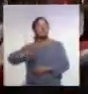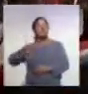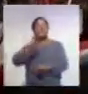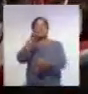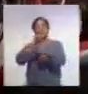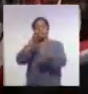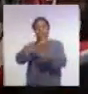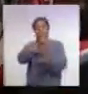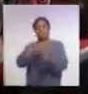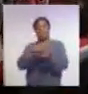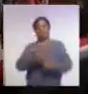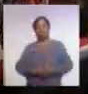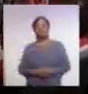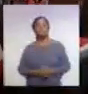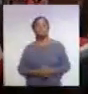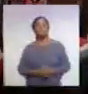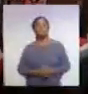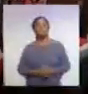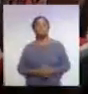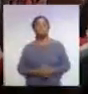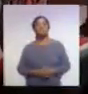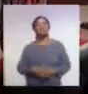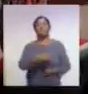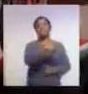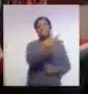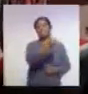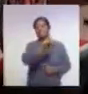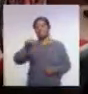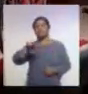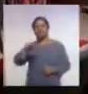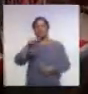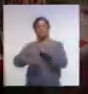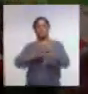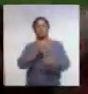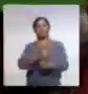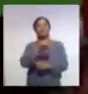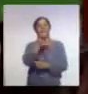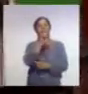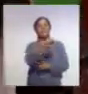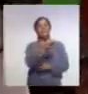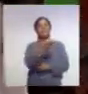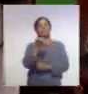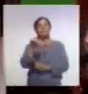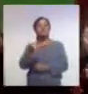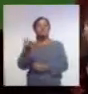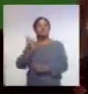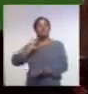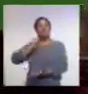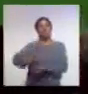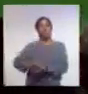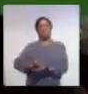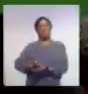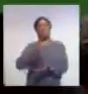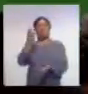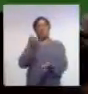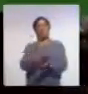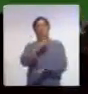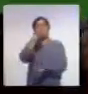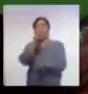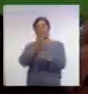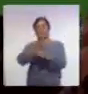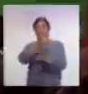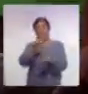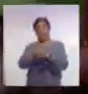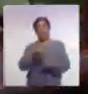tercer lugar. En la categoría de 13 a 17 años, Ciania Muñoz, del municipio de Contla, se hizo acreedora al primer lugar.